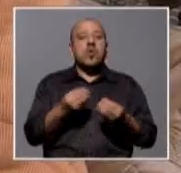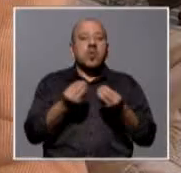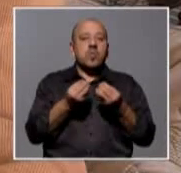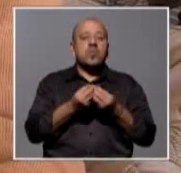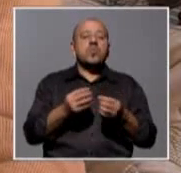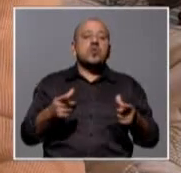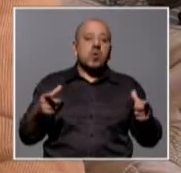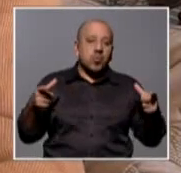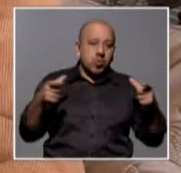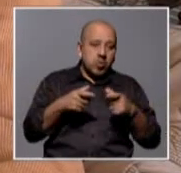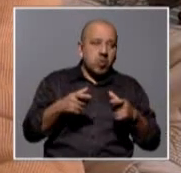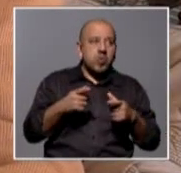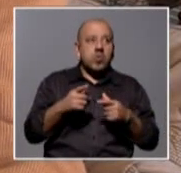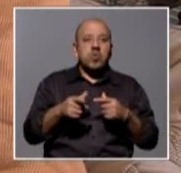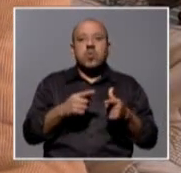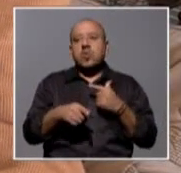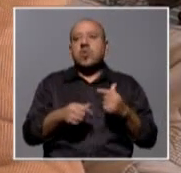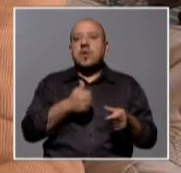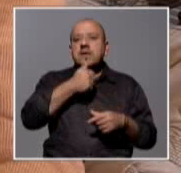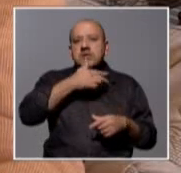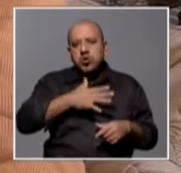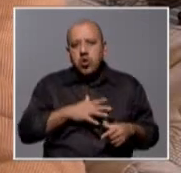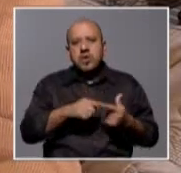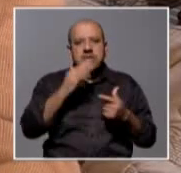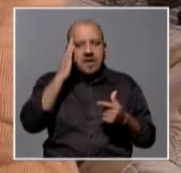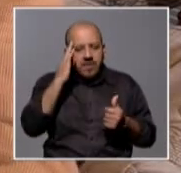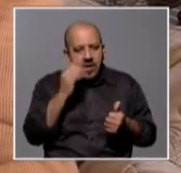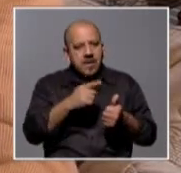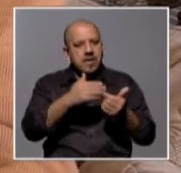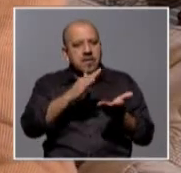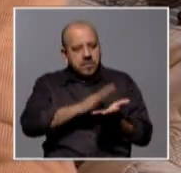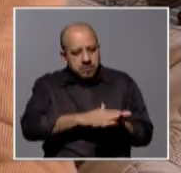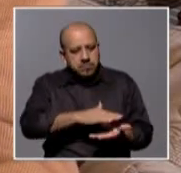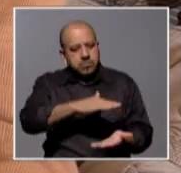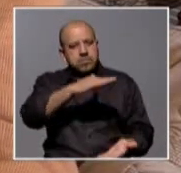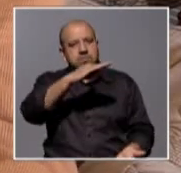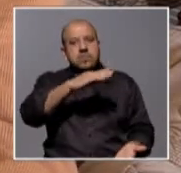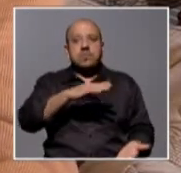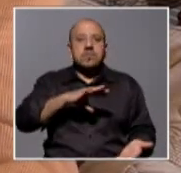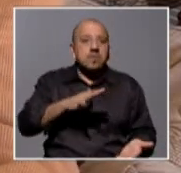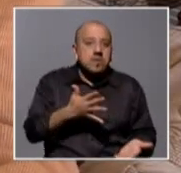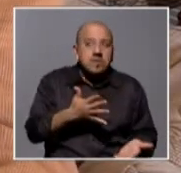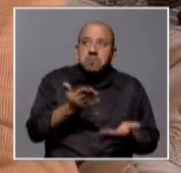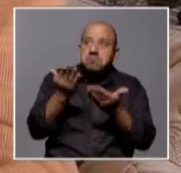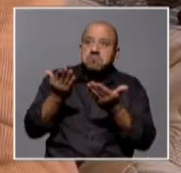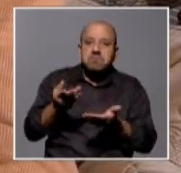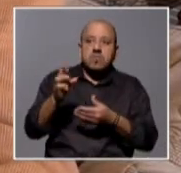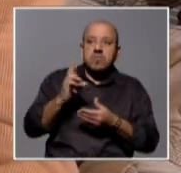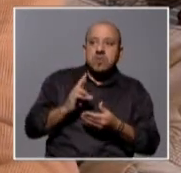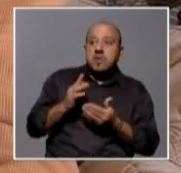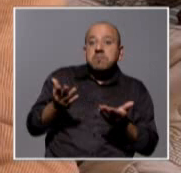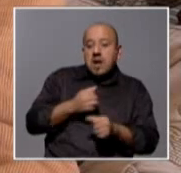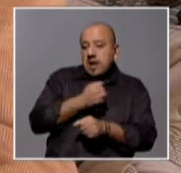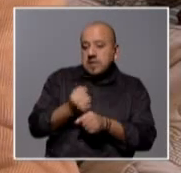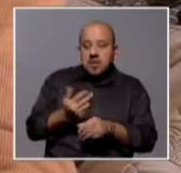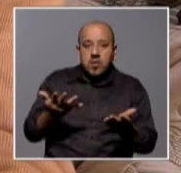reuniones, muchos detalles, entrar en las historias, entrar en todo, pero ¿qué pasó? No tenemos nada concreto hasta